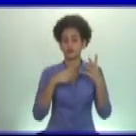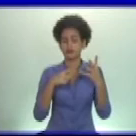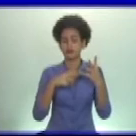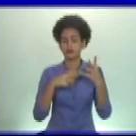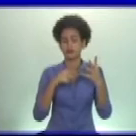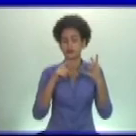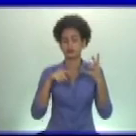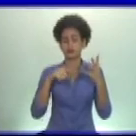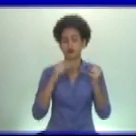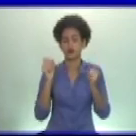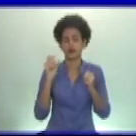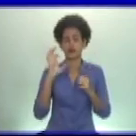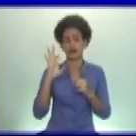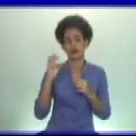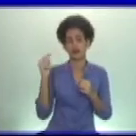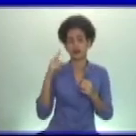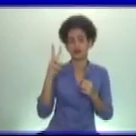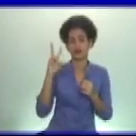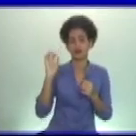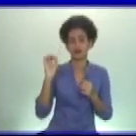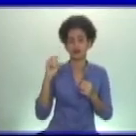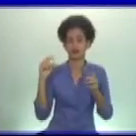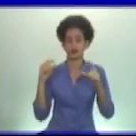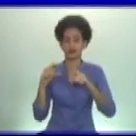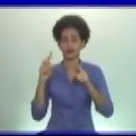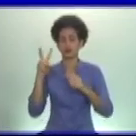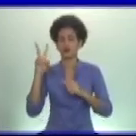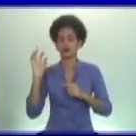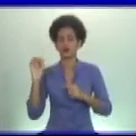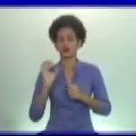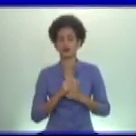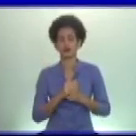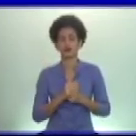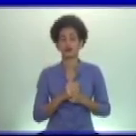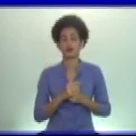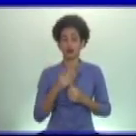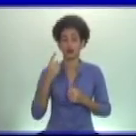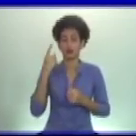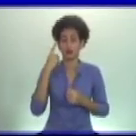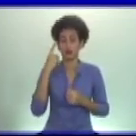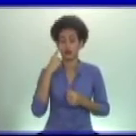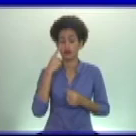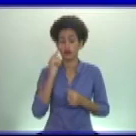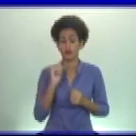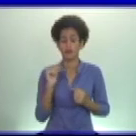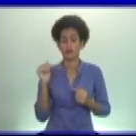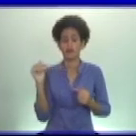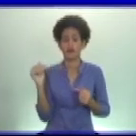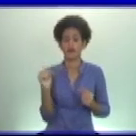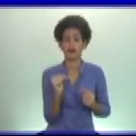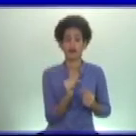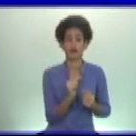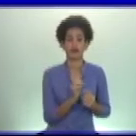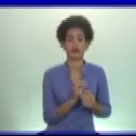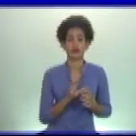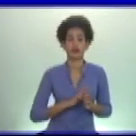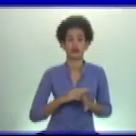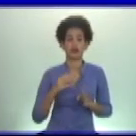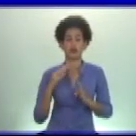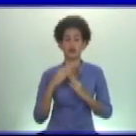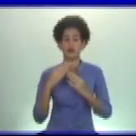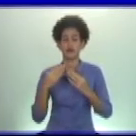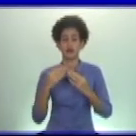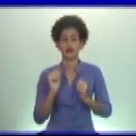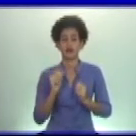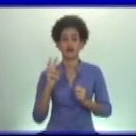imagen mantiene. Observen con relación a lo que vimos en el anterior. La imagen es menor que la imagen de 20. Cumple